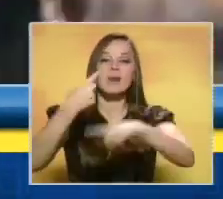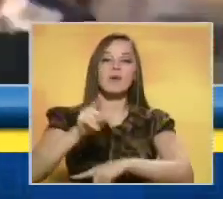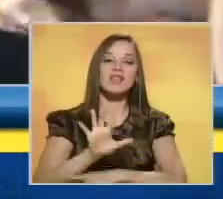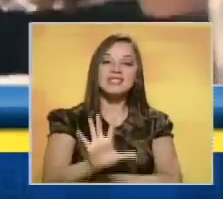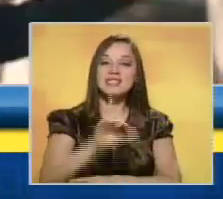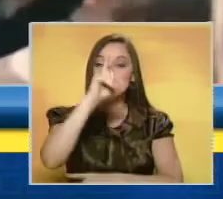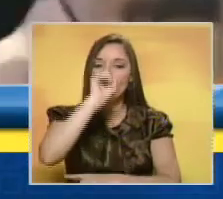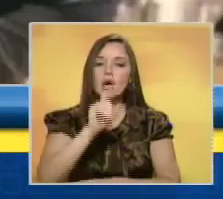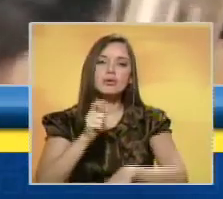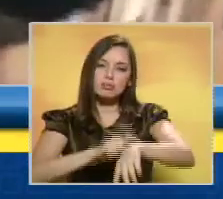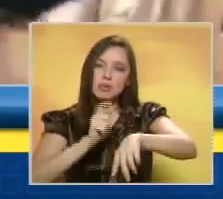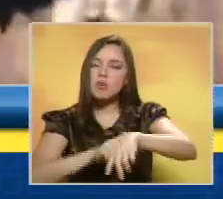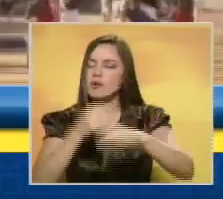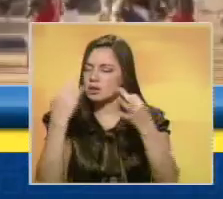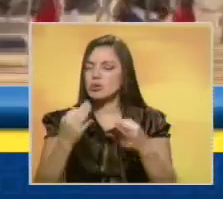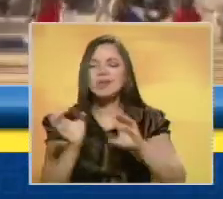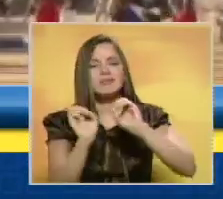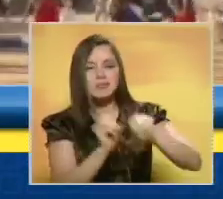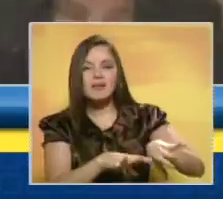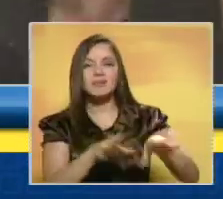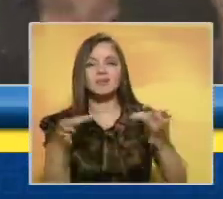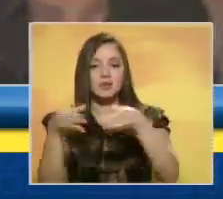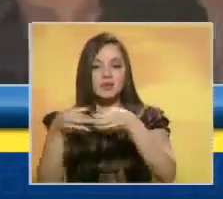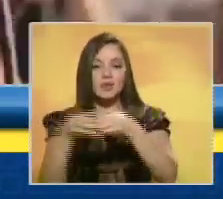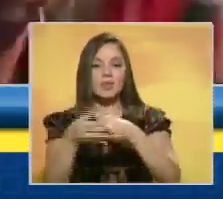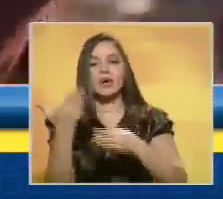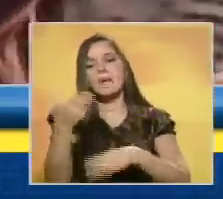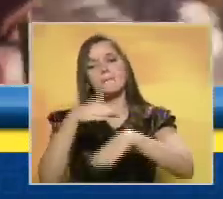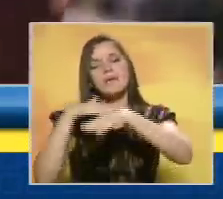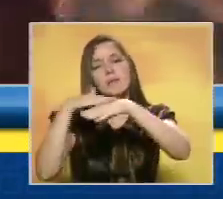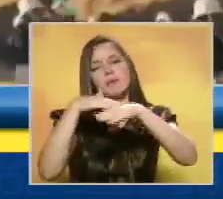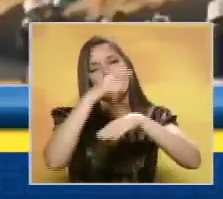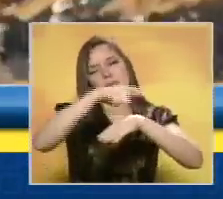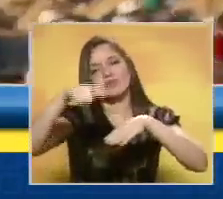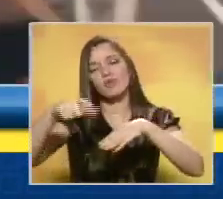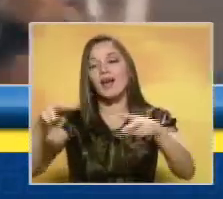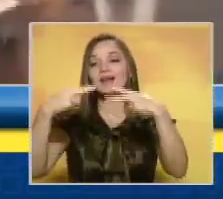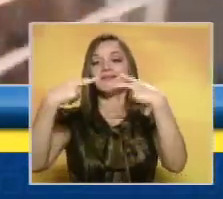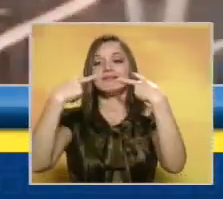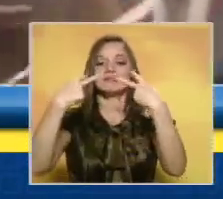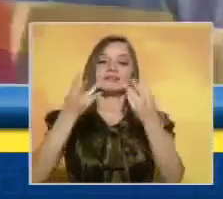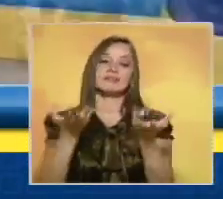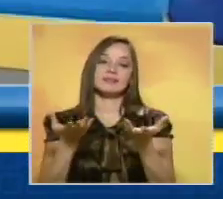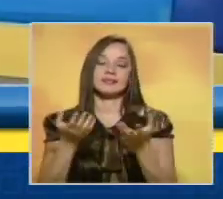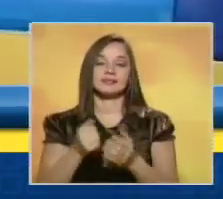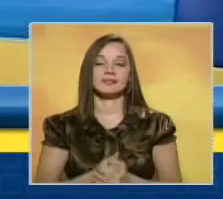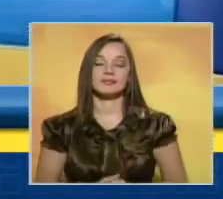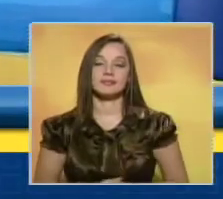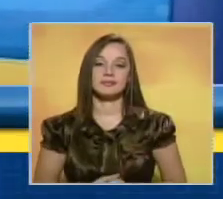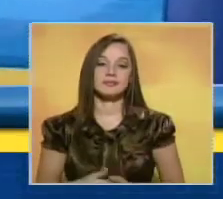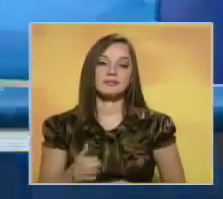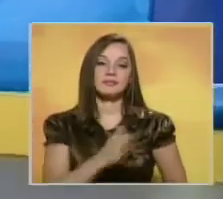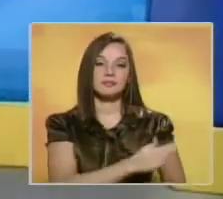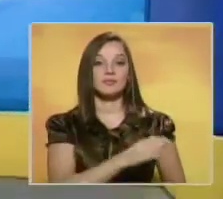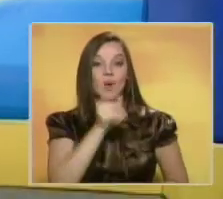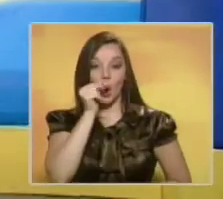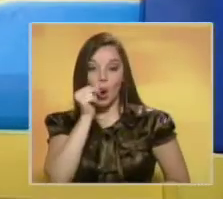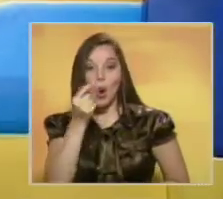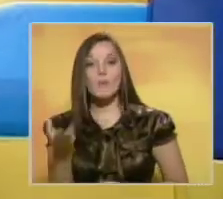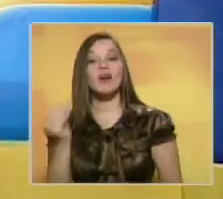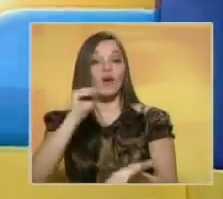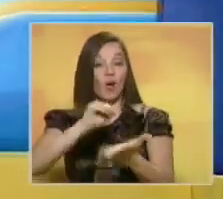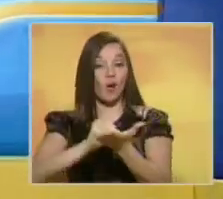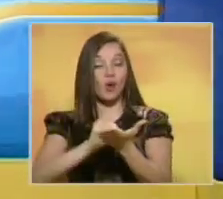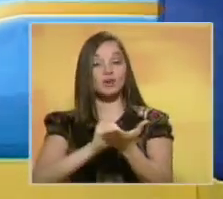el momento adecuado para dejar la banda, a lo que le pide perdón a sus fans si los ha decepcionado. Y Richard Gere regresa al